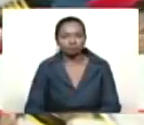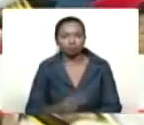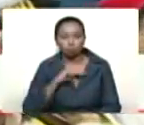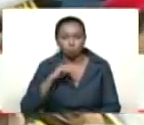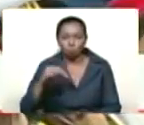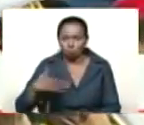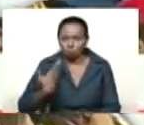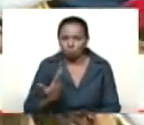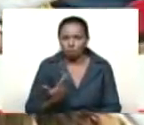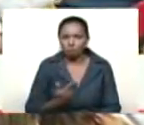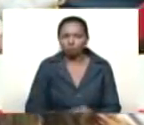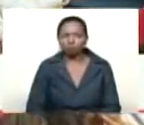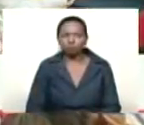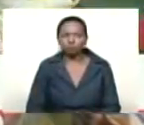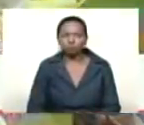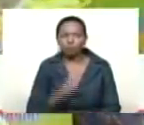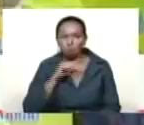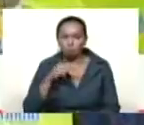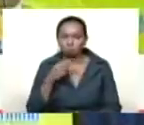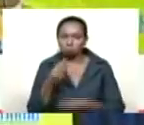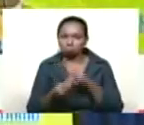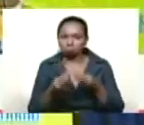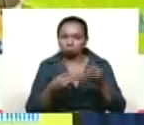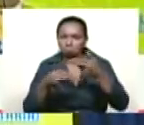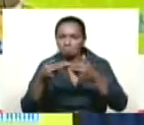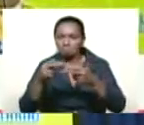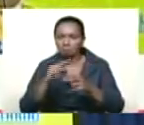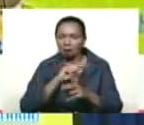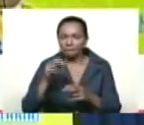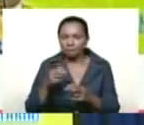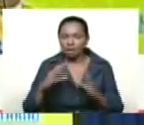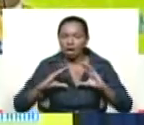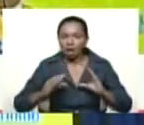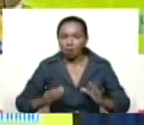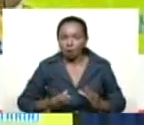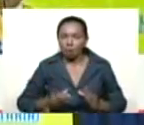Podemos, tenemos la estructura, tenemos el cuerpo